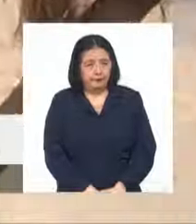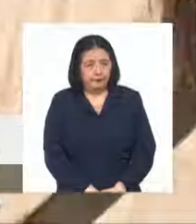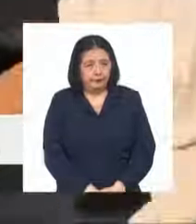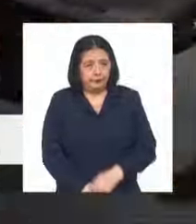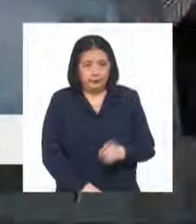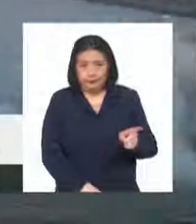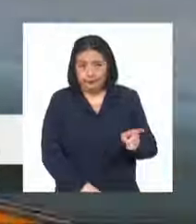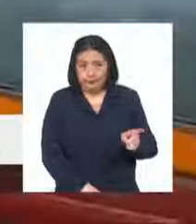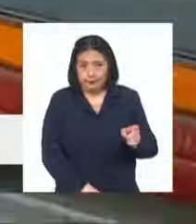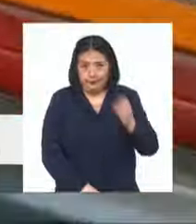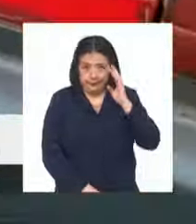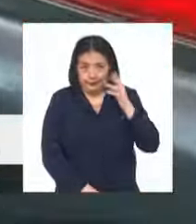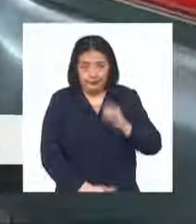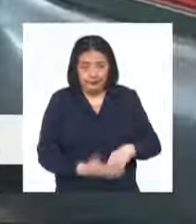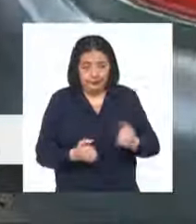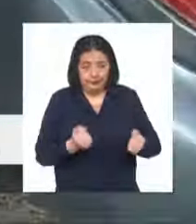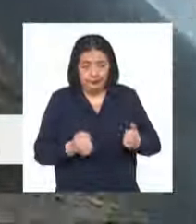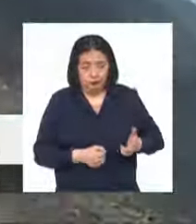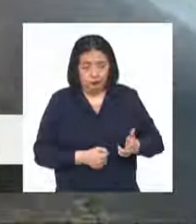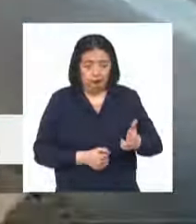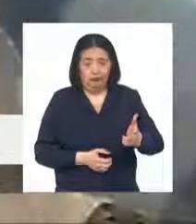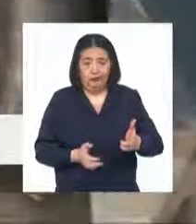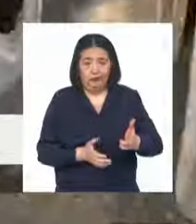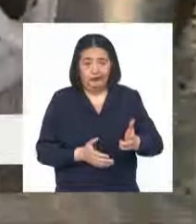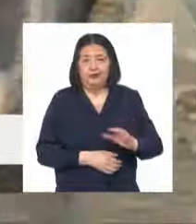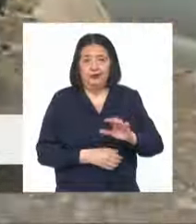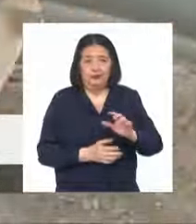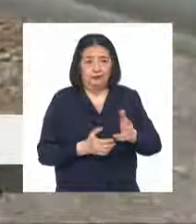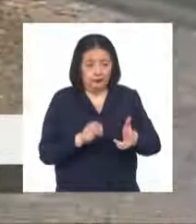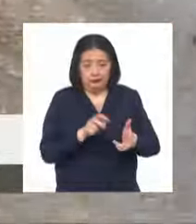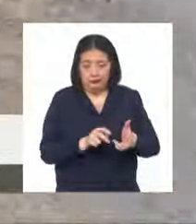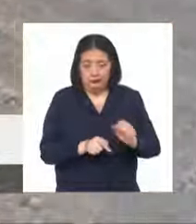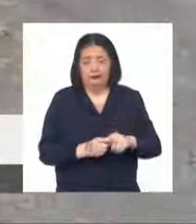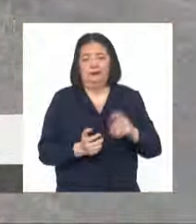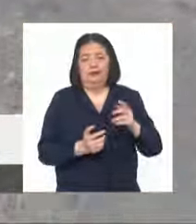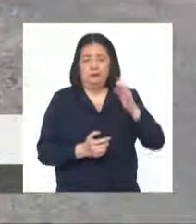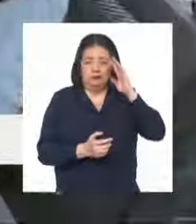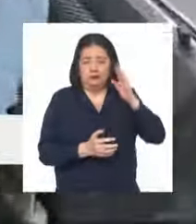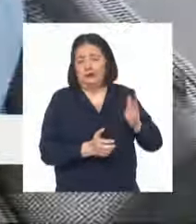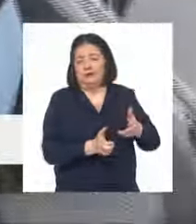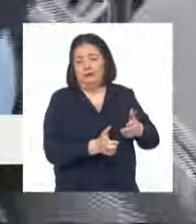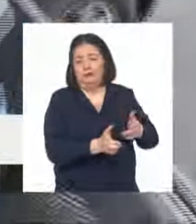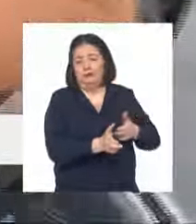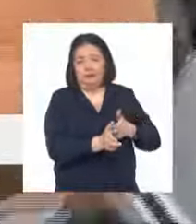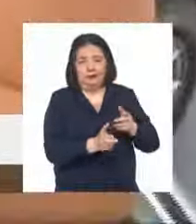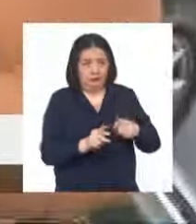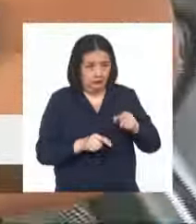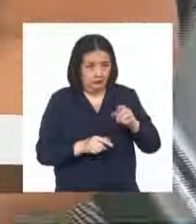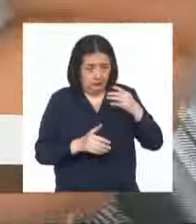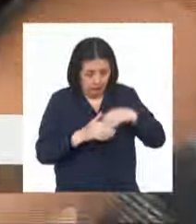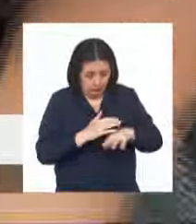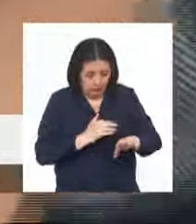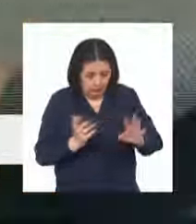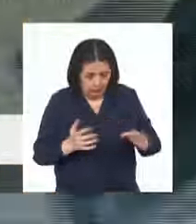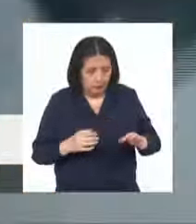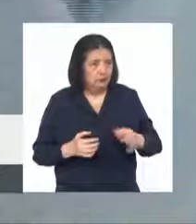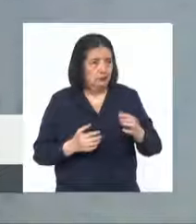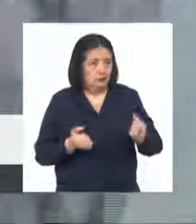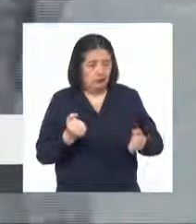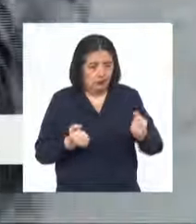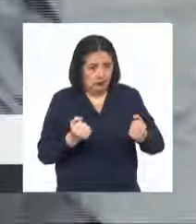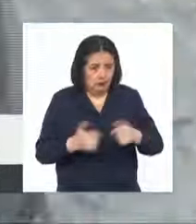Los intervinieron en plena avenida Néstor Gambetta luego de realizar un minucioso seguimiento. Al registrar el vehículo en el que se